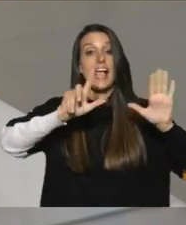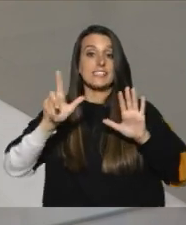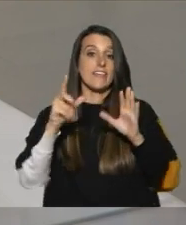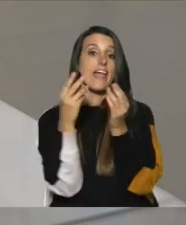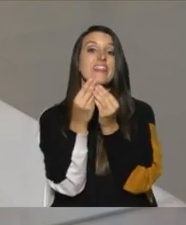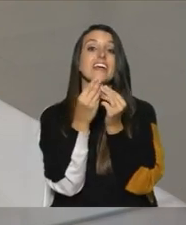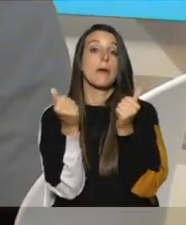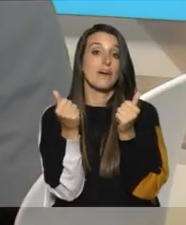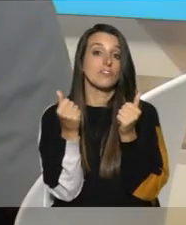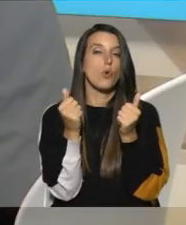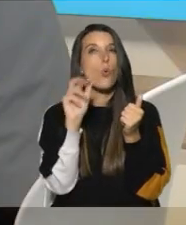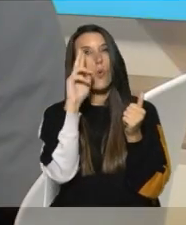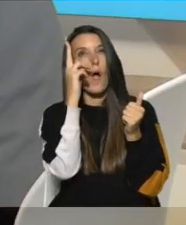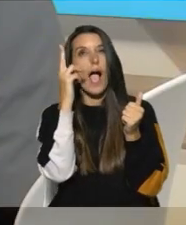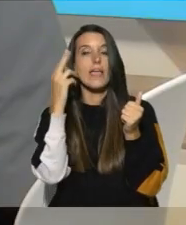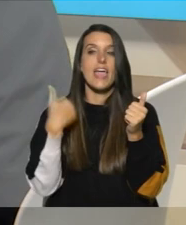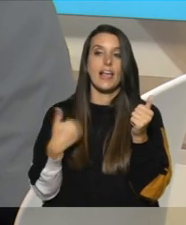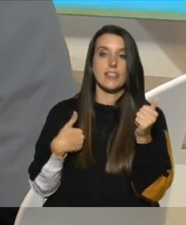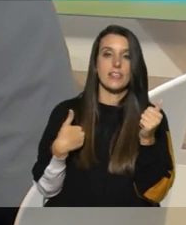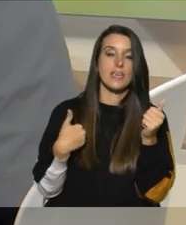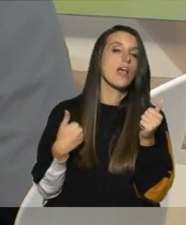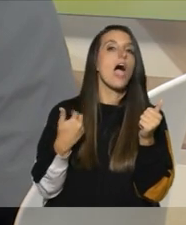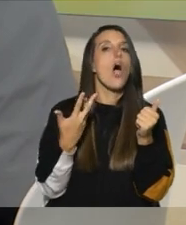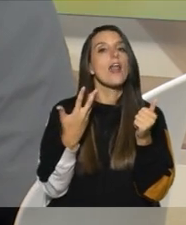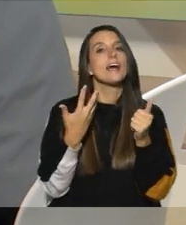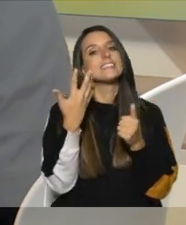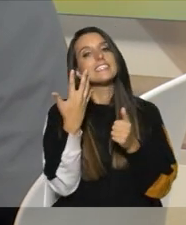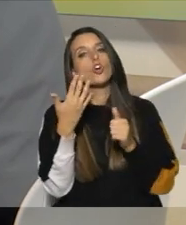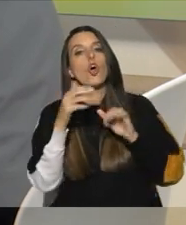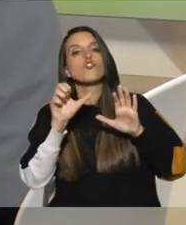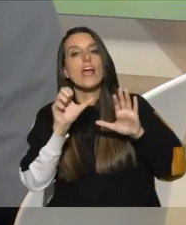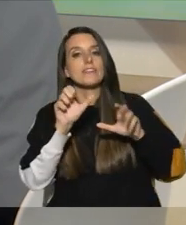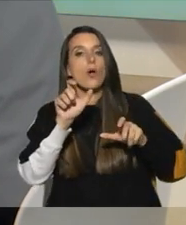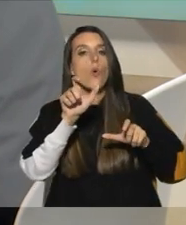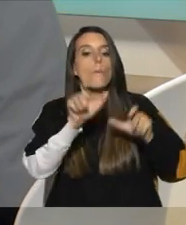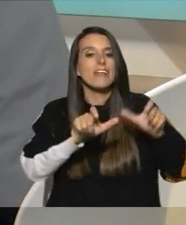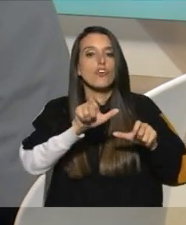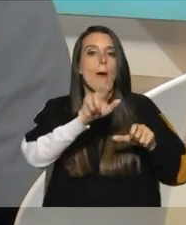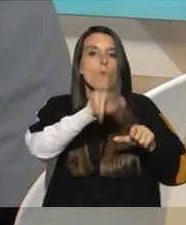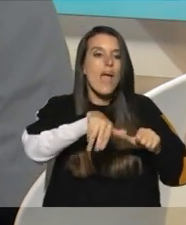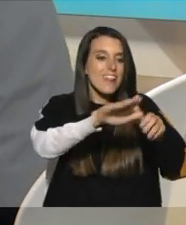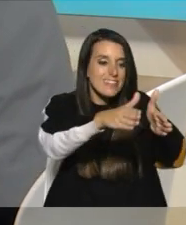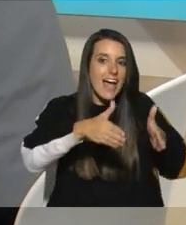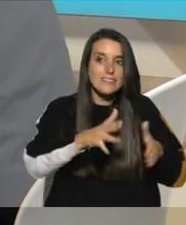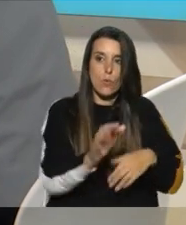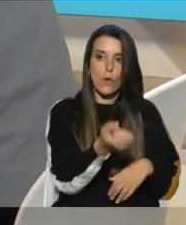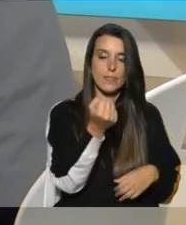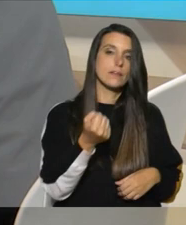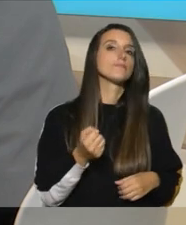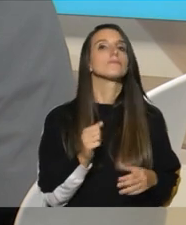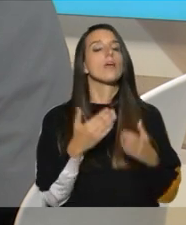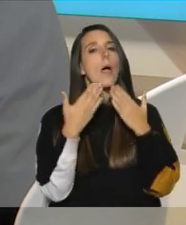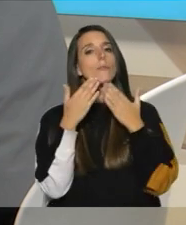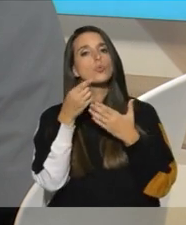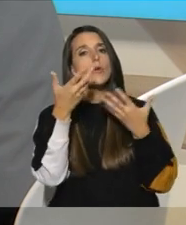desaparecidos entre Uruguay y Argentina, uruguayos hablo, y creo que aparecieron 5 o 6 cuerpos, nos decía Randonea. ¿Y ustedes qué quieren?